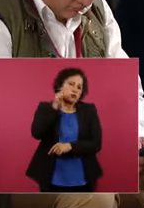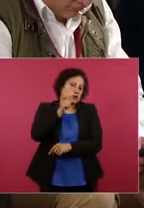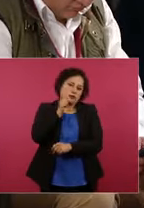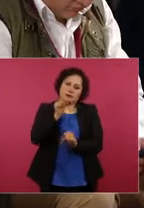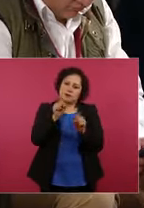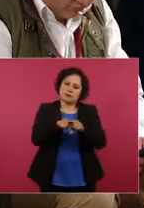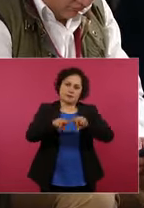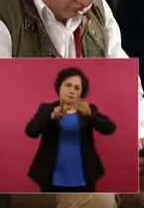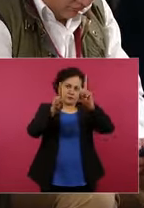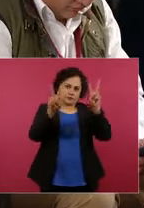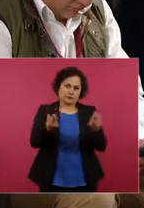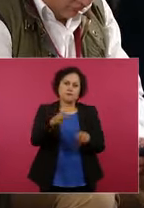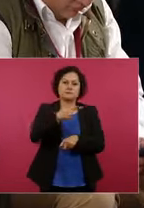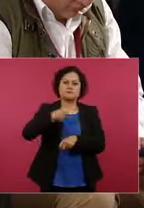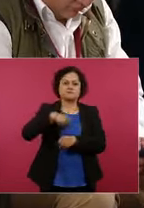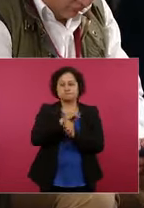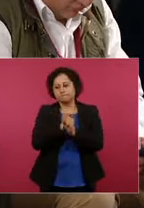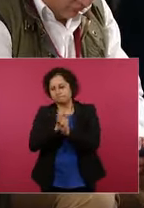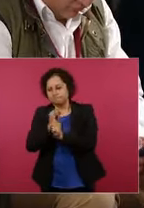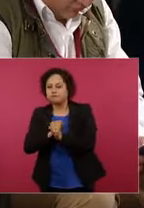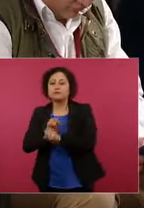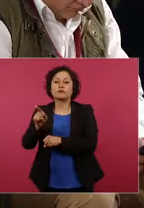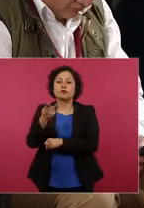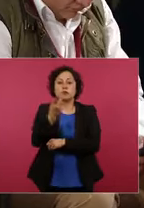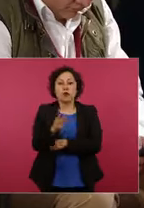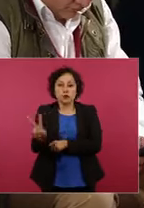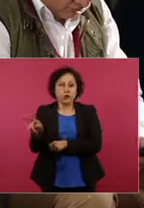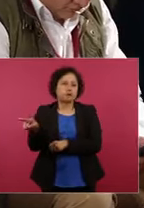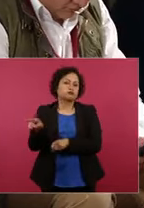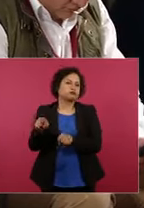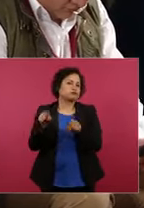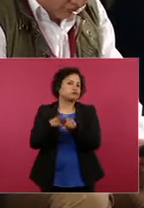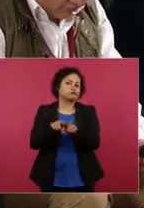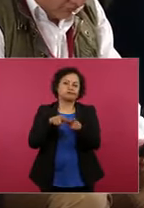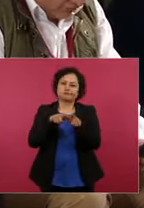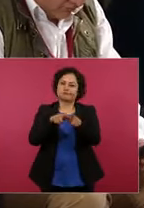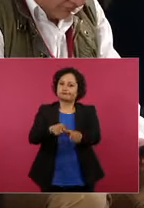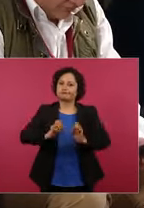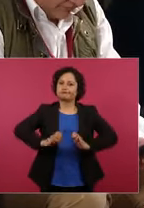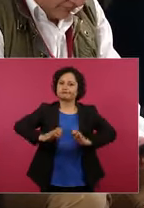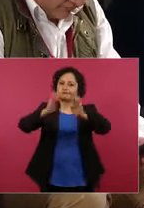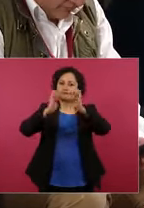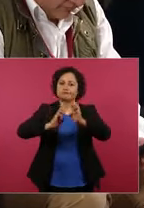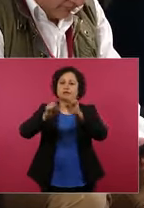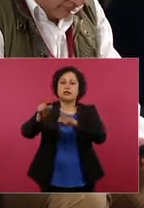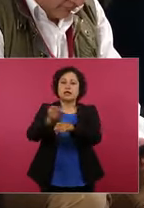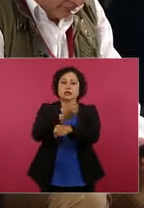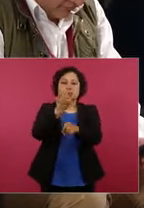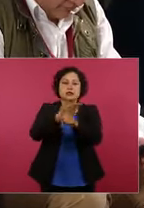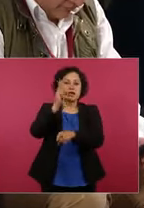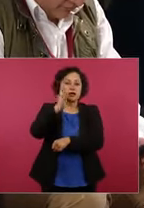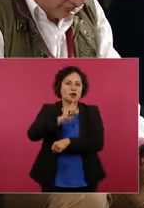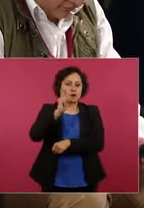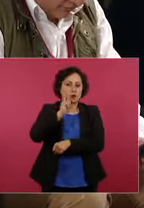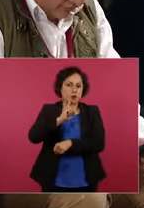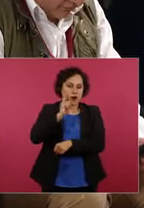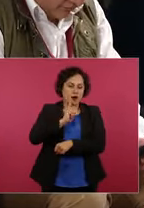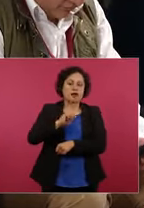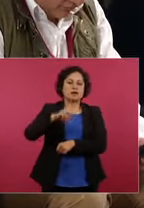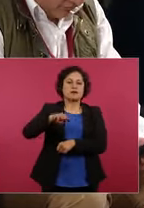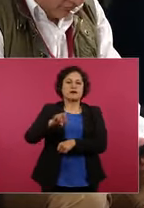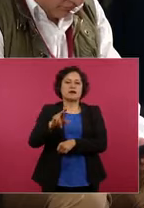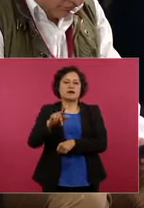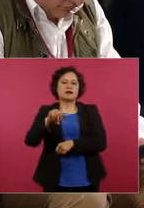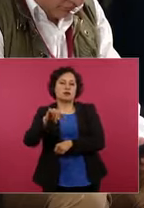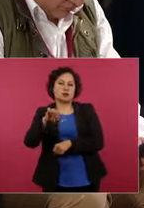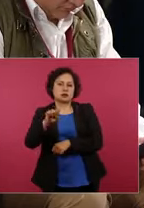Vallarta siguen construyendo. La secretaria María Luisa Albores ha hecho un excelente trabajo, ponen los sellos de